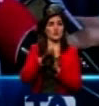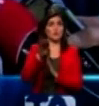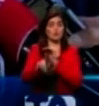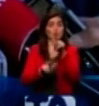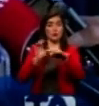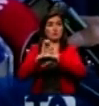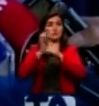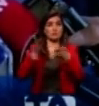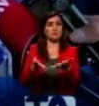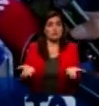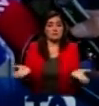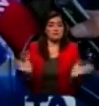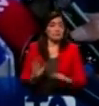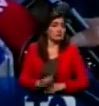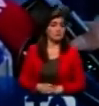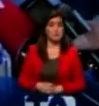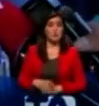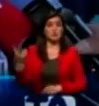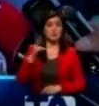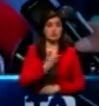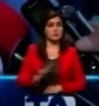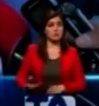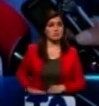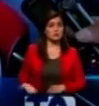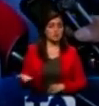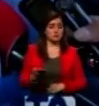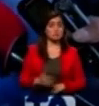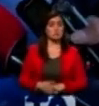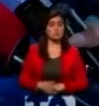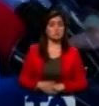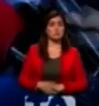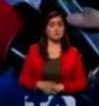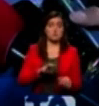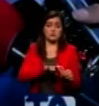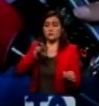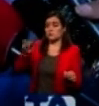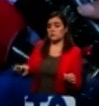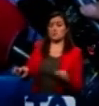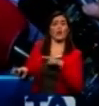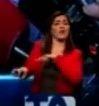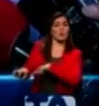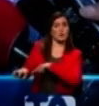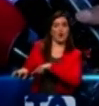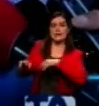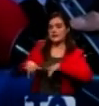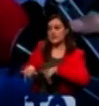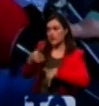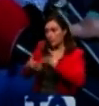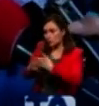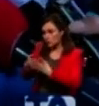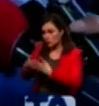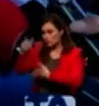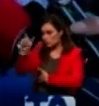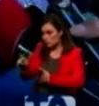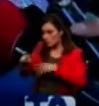pueblo ecuatoriano, y ese es que el vicepresidente de la República dé un paso al costado para que las investigaciones, en